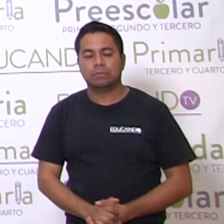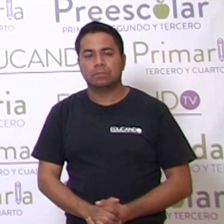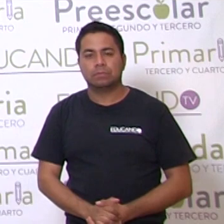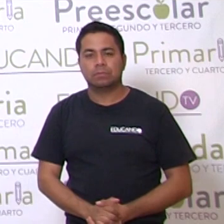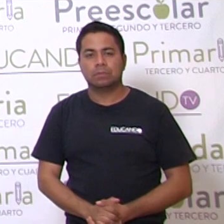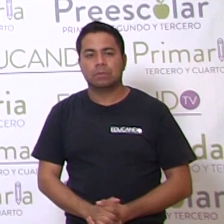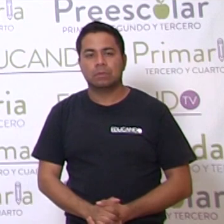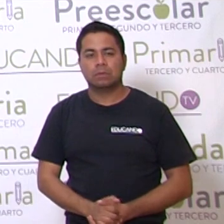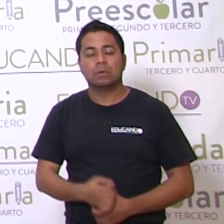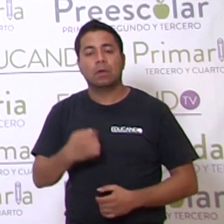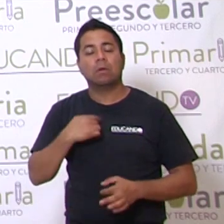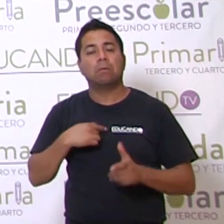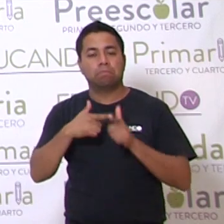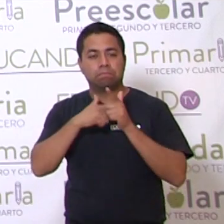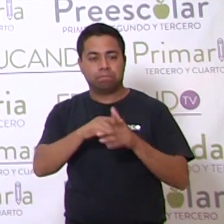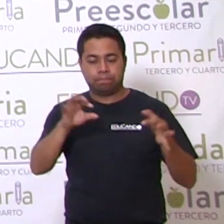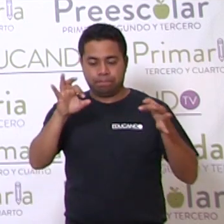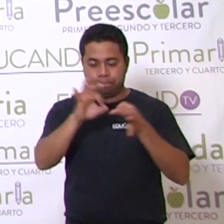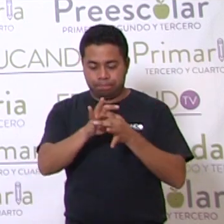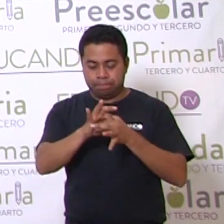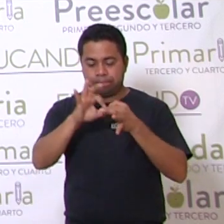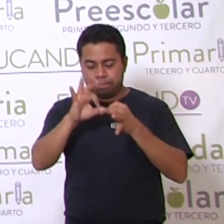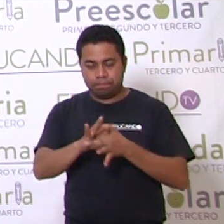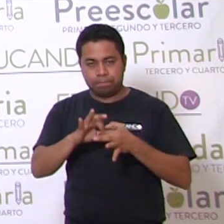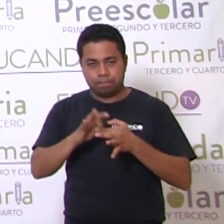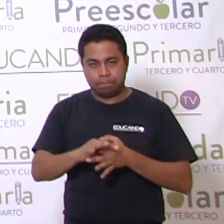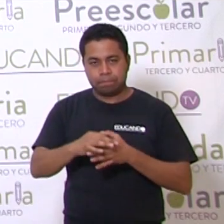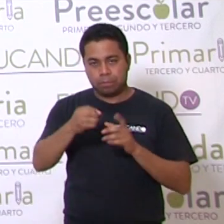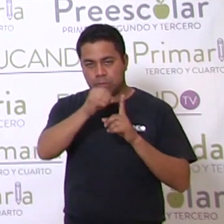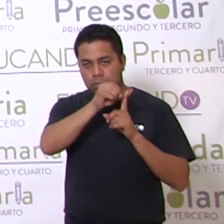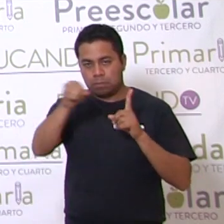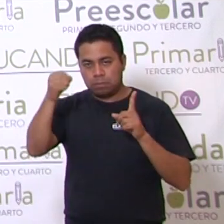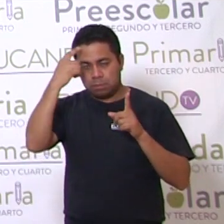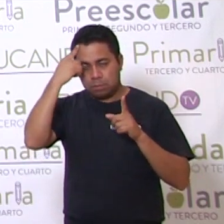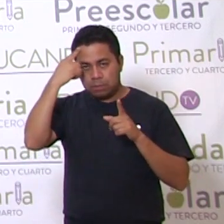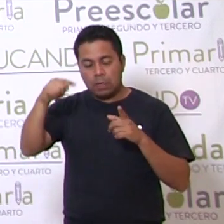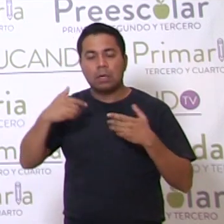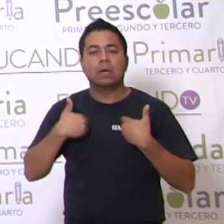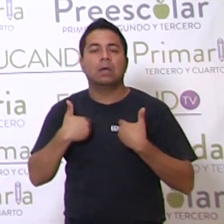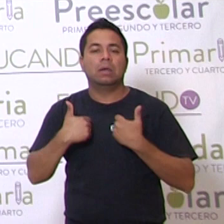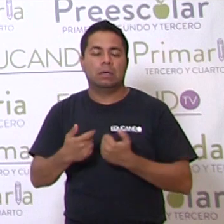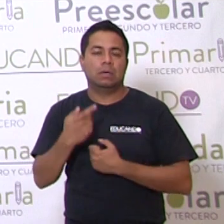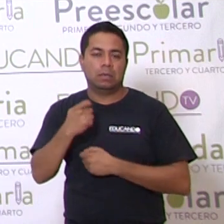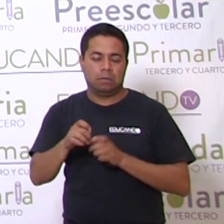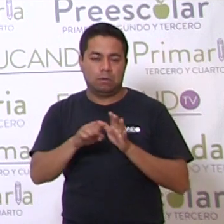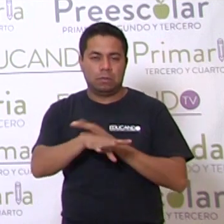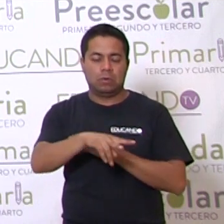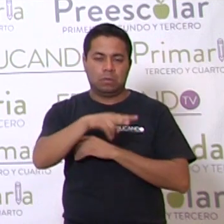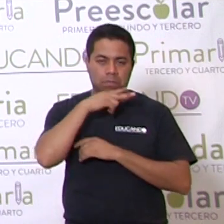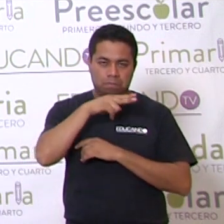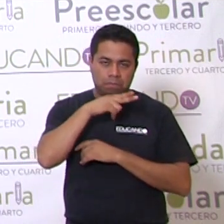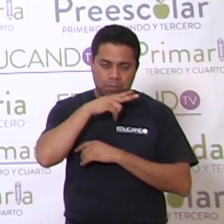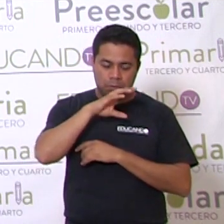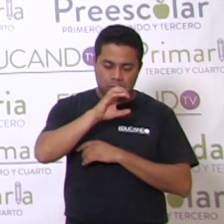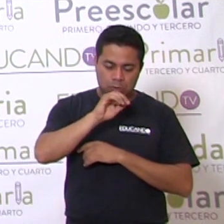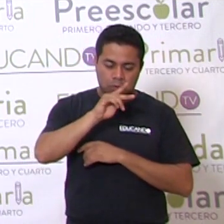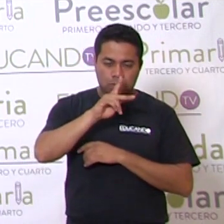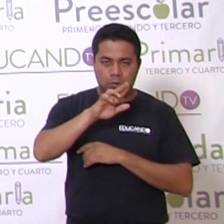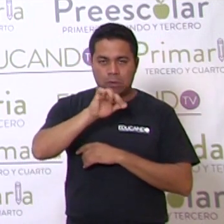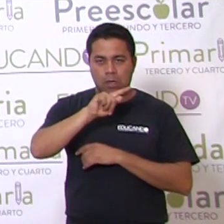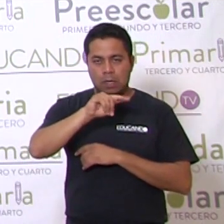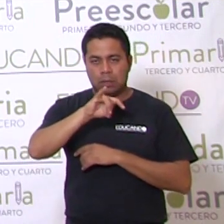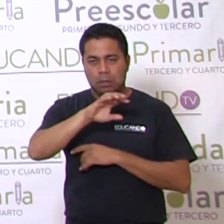Voy a seguir uniendo las oraciones para poder comprender. Los verbos copulativos unen al sujeto